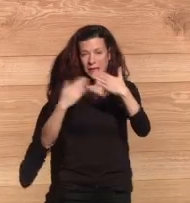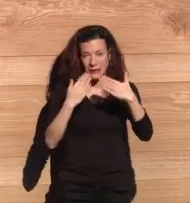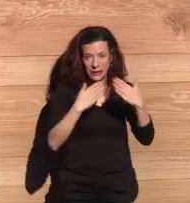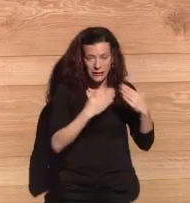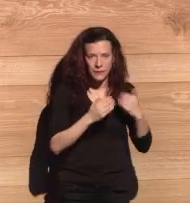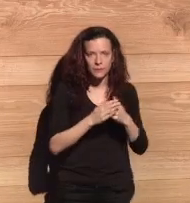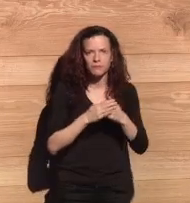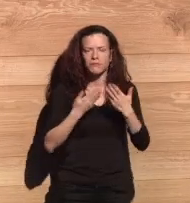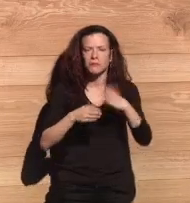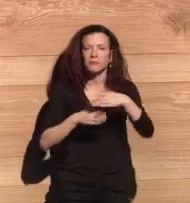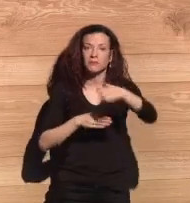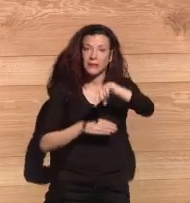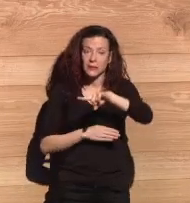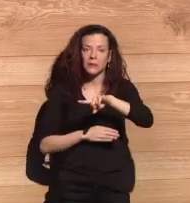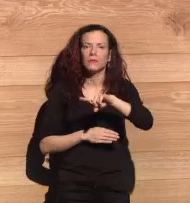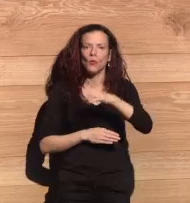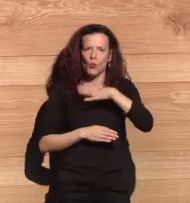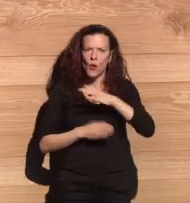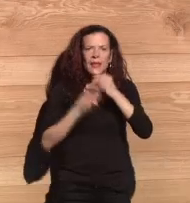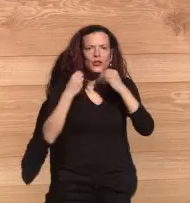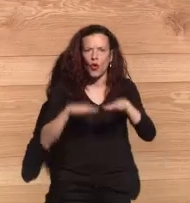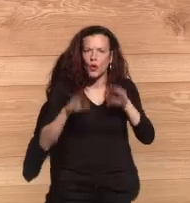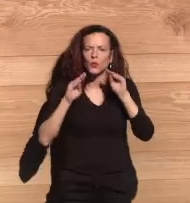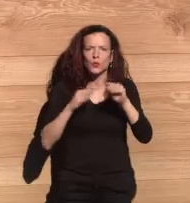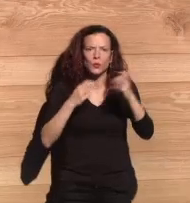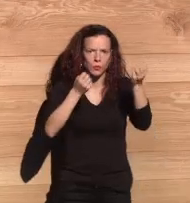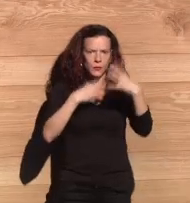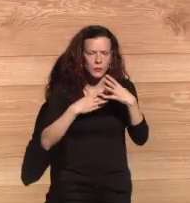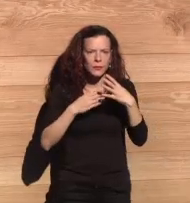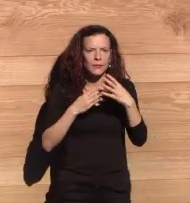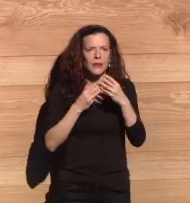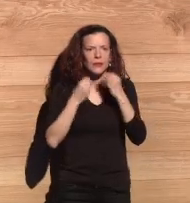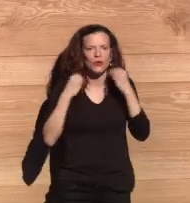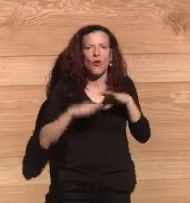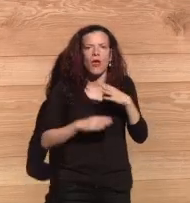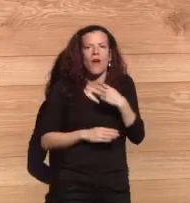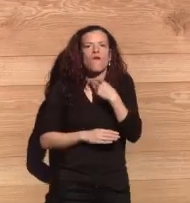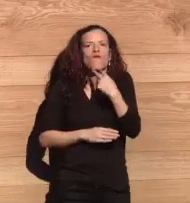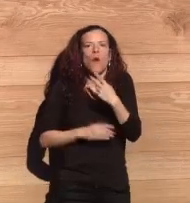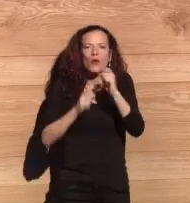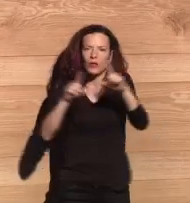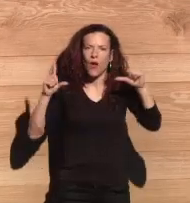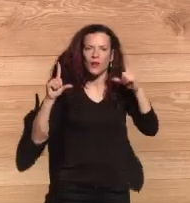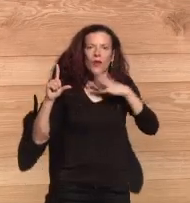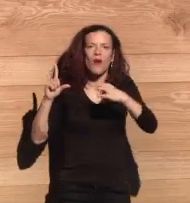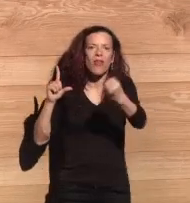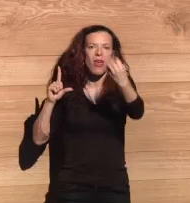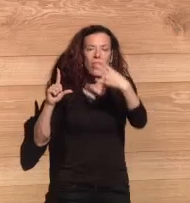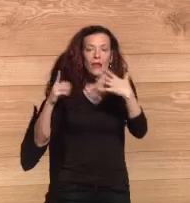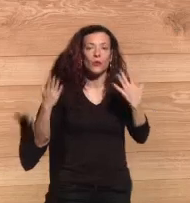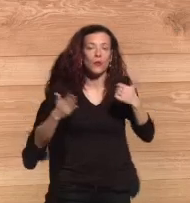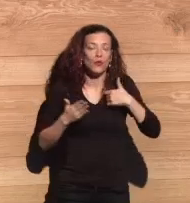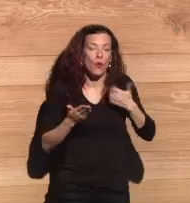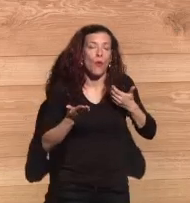familiares, para que ellos mismos pudieran contar su historia, ¿no? Esa historia por su propia voz. Entonces, les